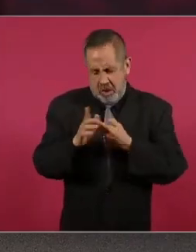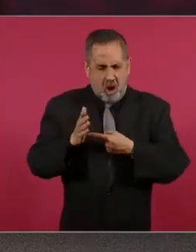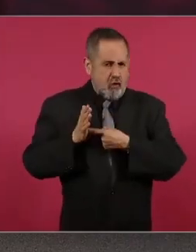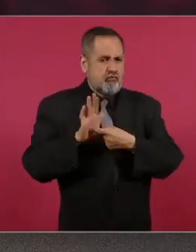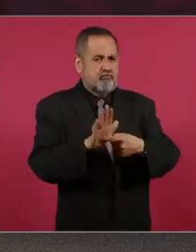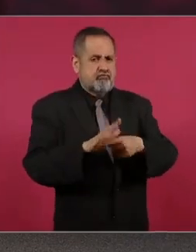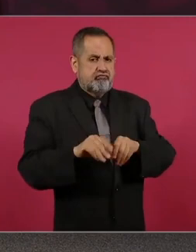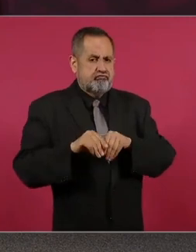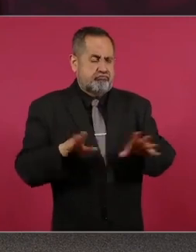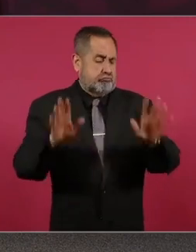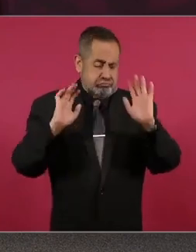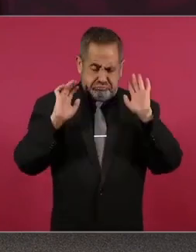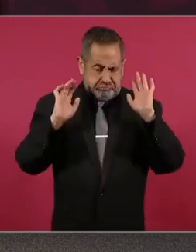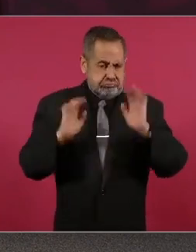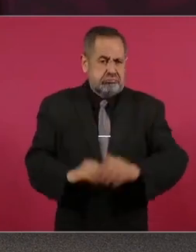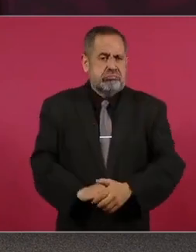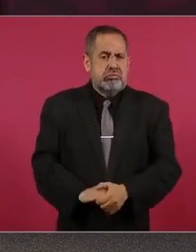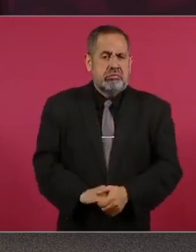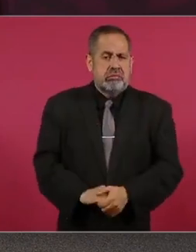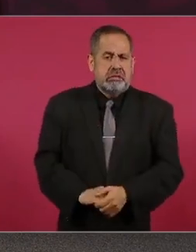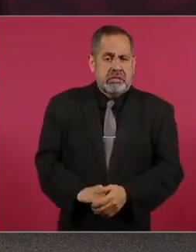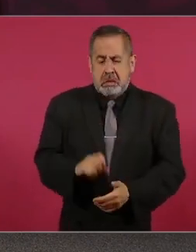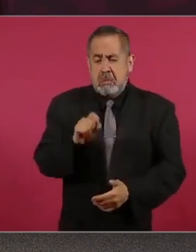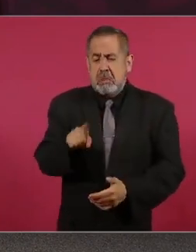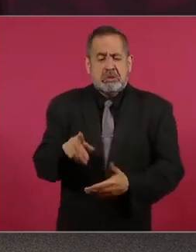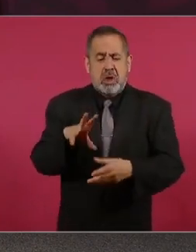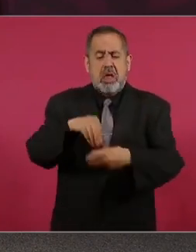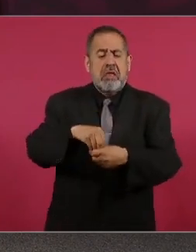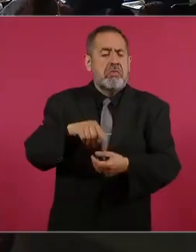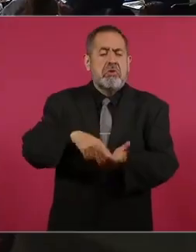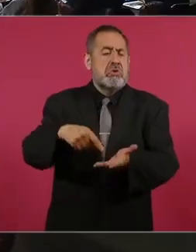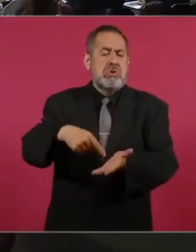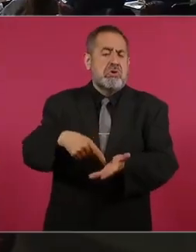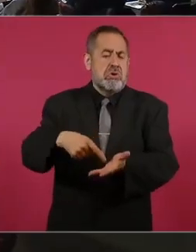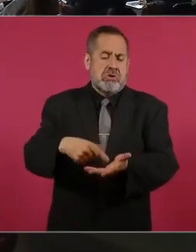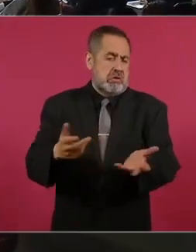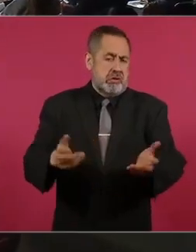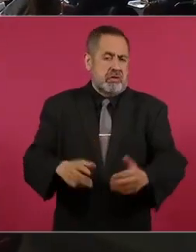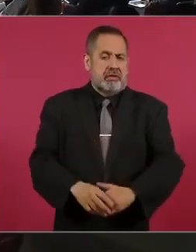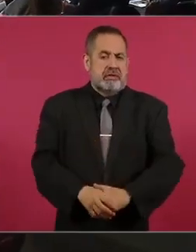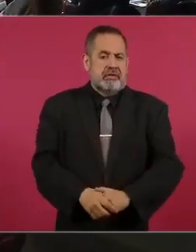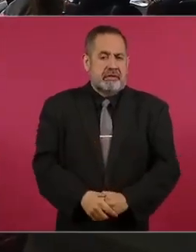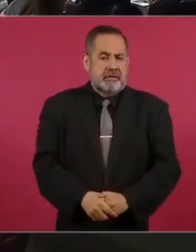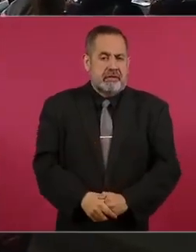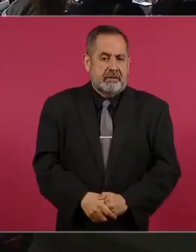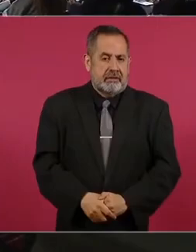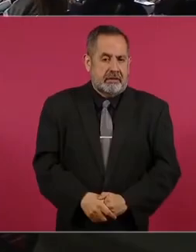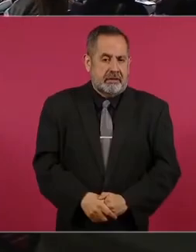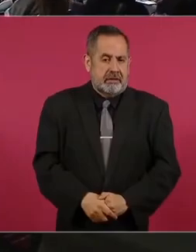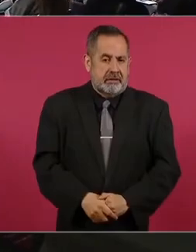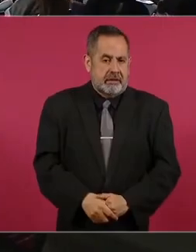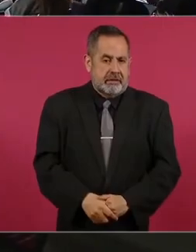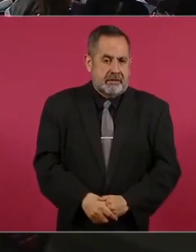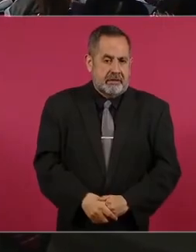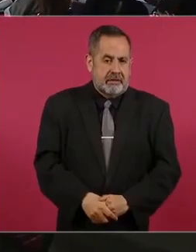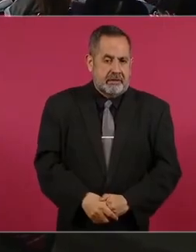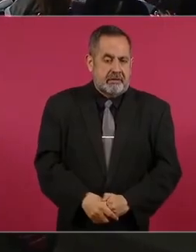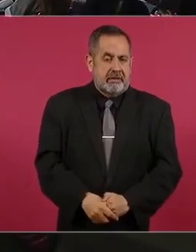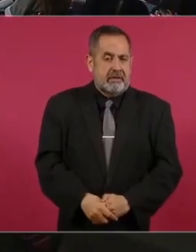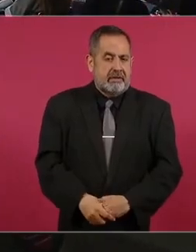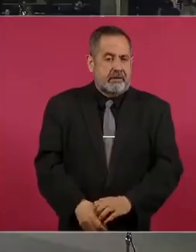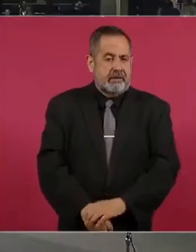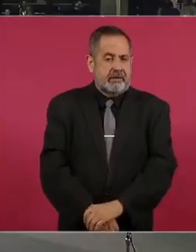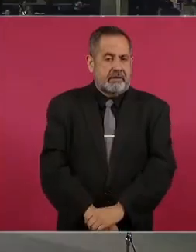¿no? Creo yo. Eso es parte del caso. Bueno, vamos. Sobre el lavado